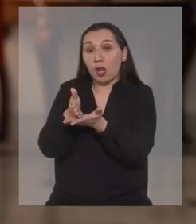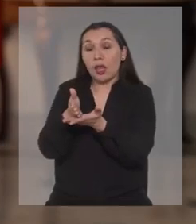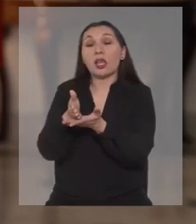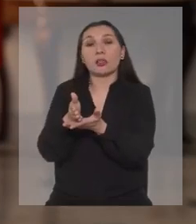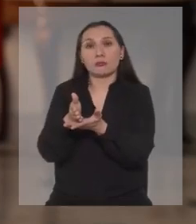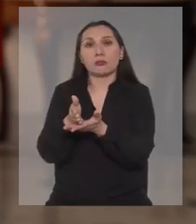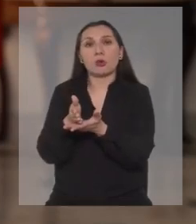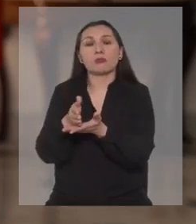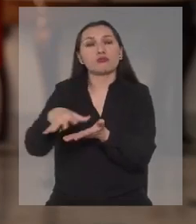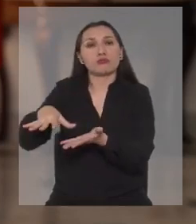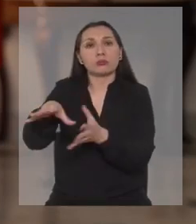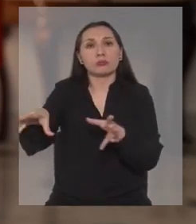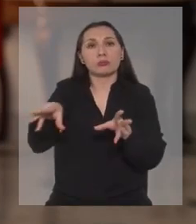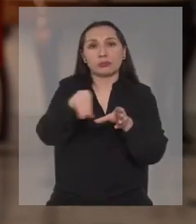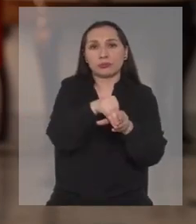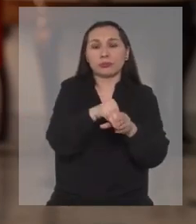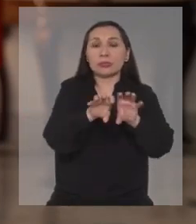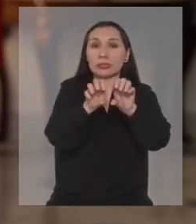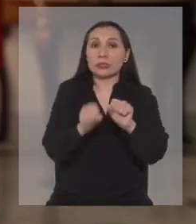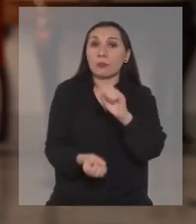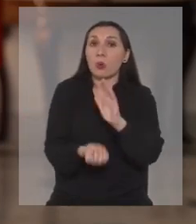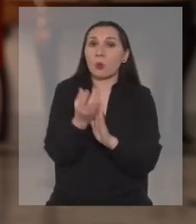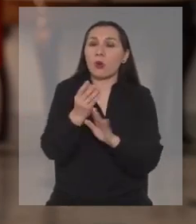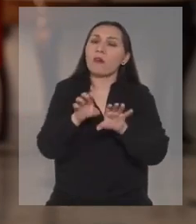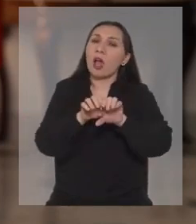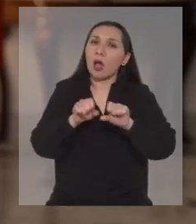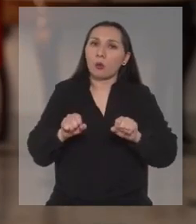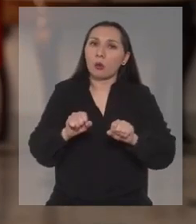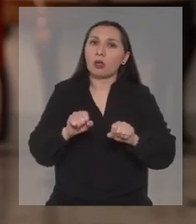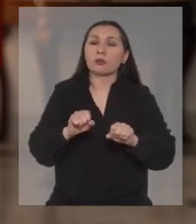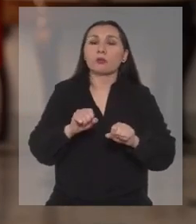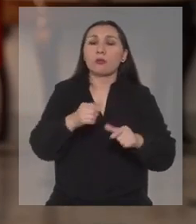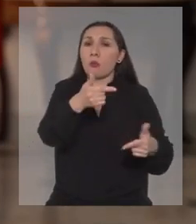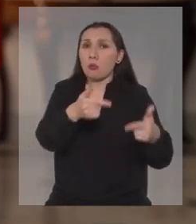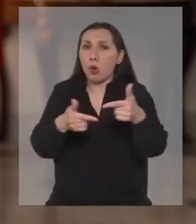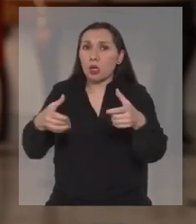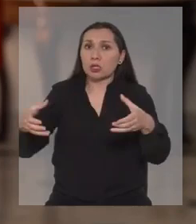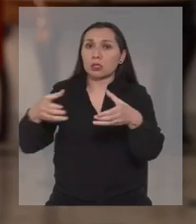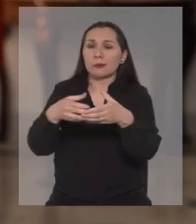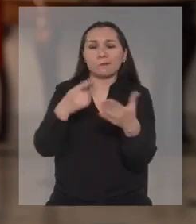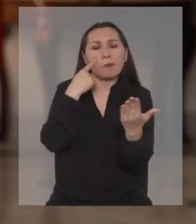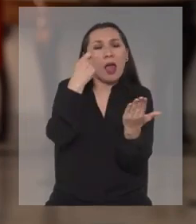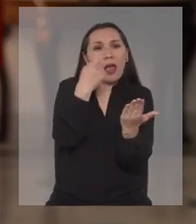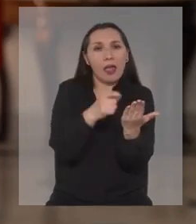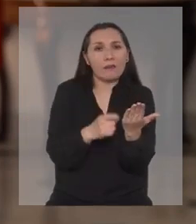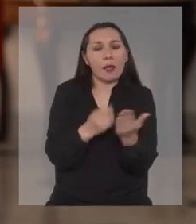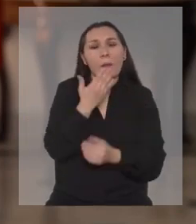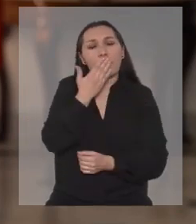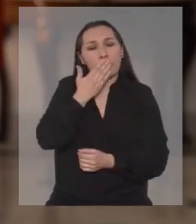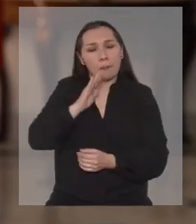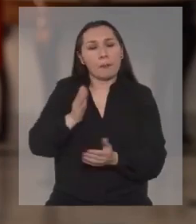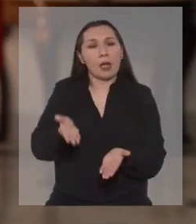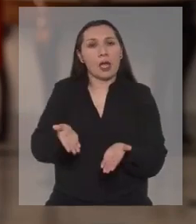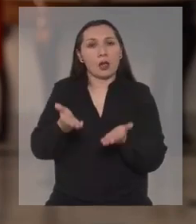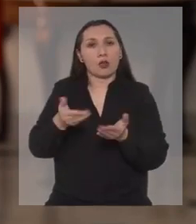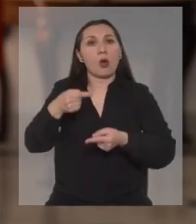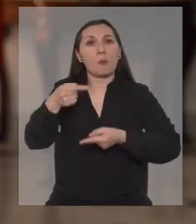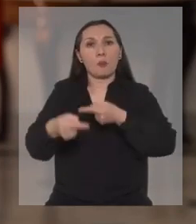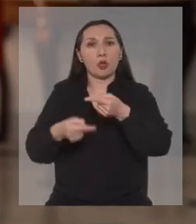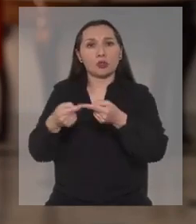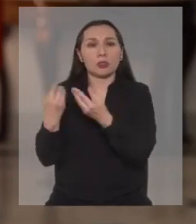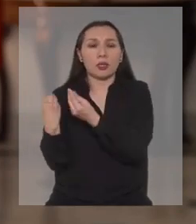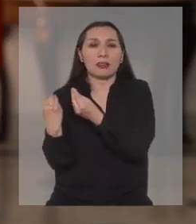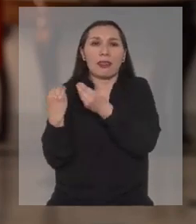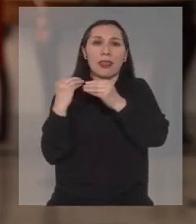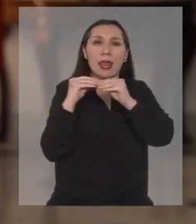y escuelas que ya forman parte de este nuevo sistema hemos acordado con todas las fuerzas políticas evaluar y mejorar el